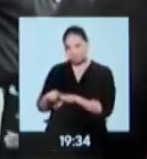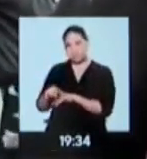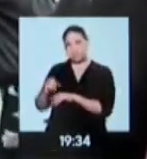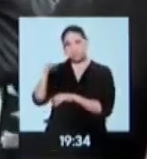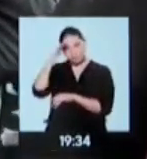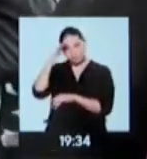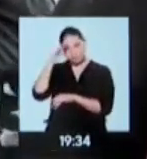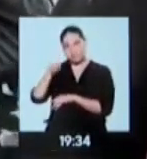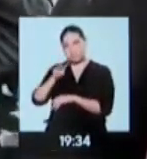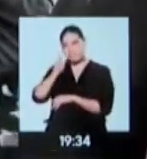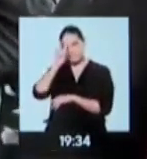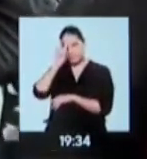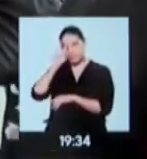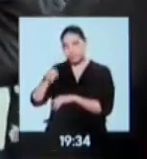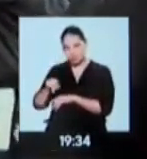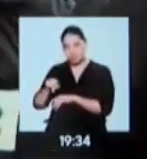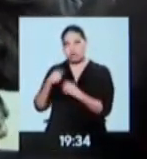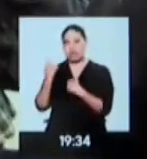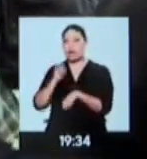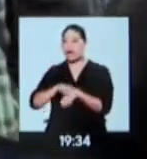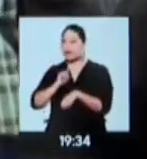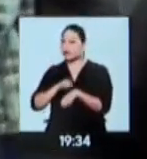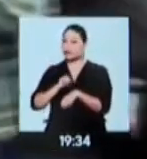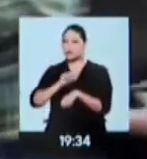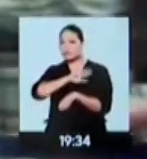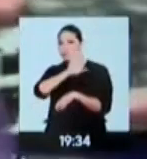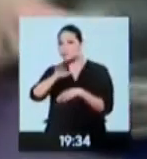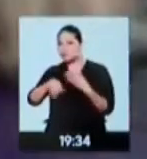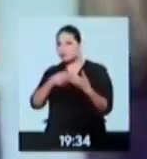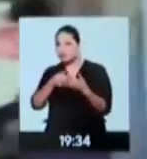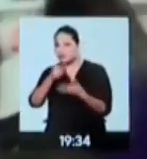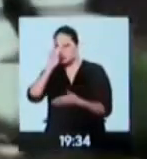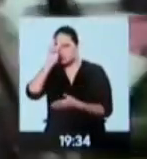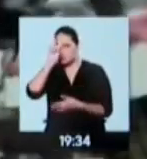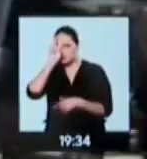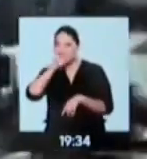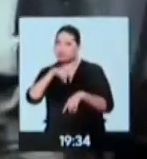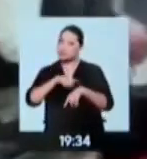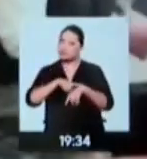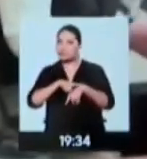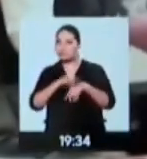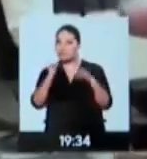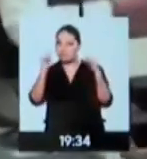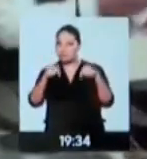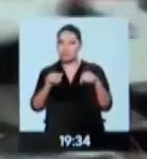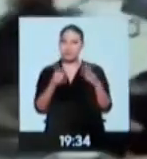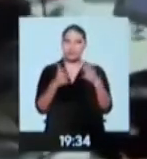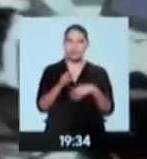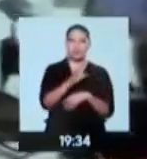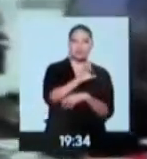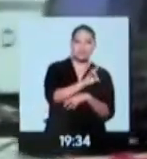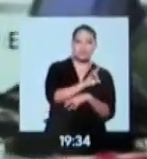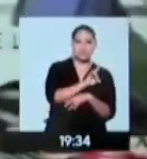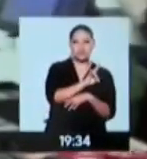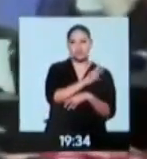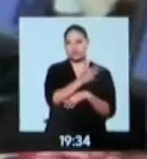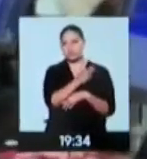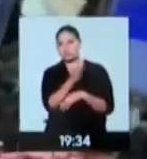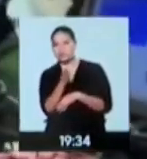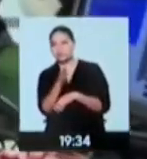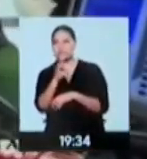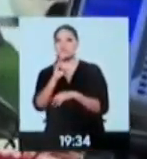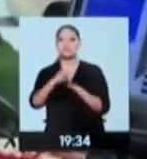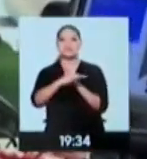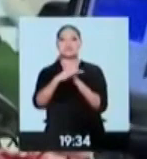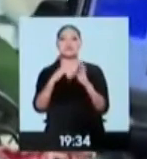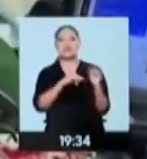sentenciado y le ponen una suma, ¿no?, astronómica para pagar. ¿Quién determina y con qué criterios? Porque